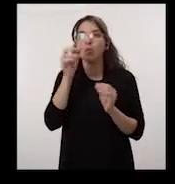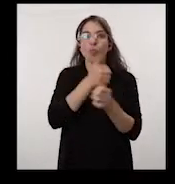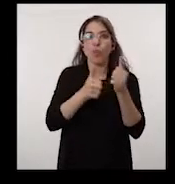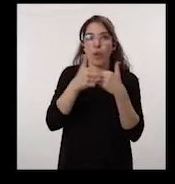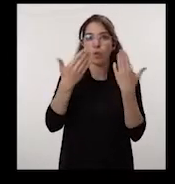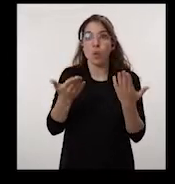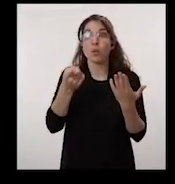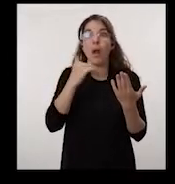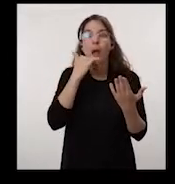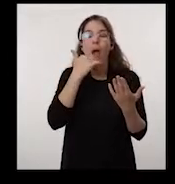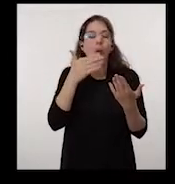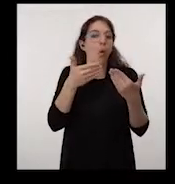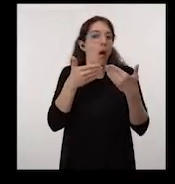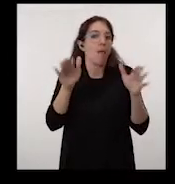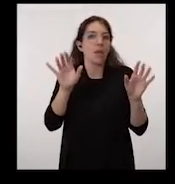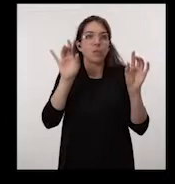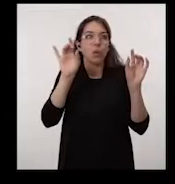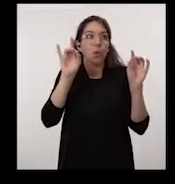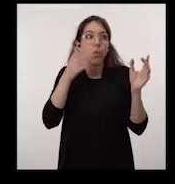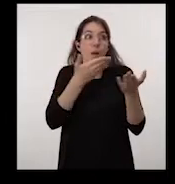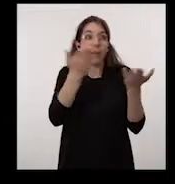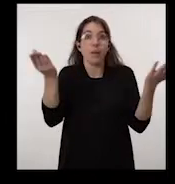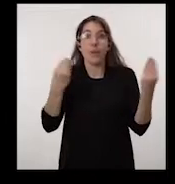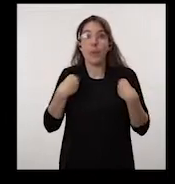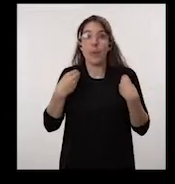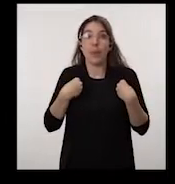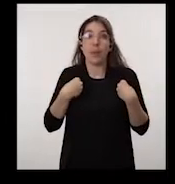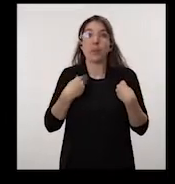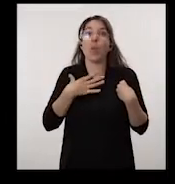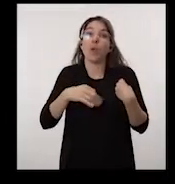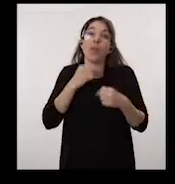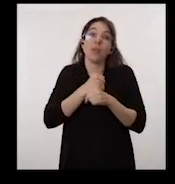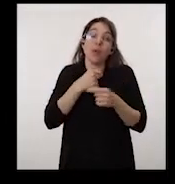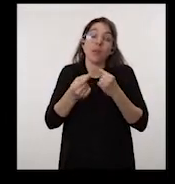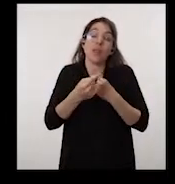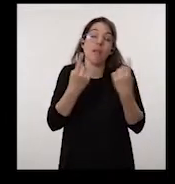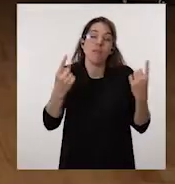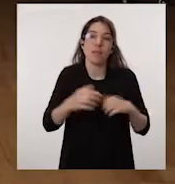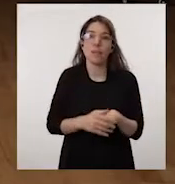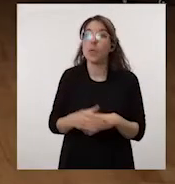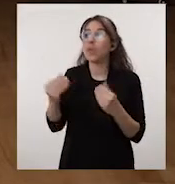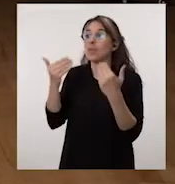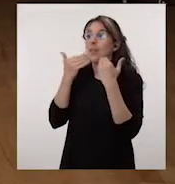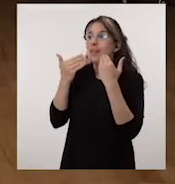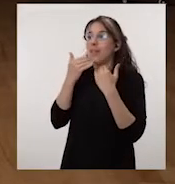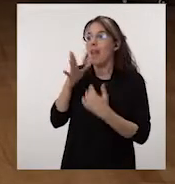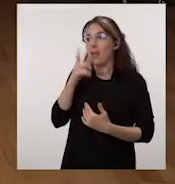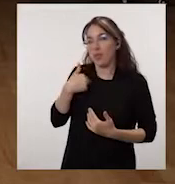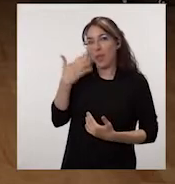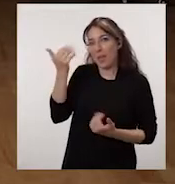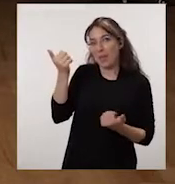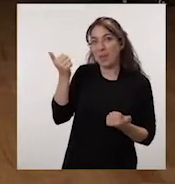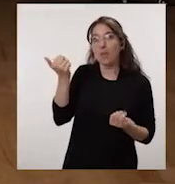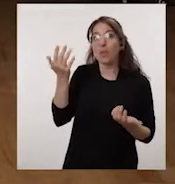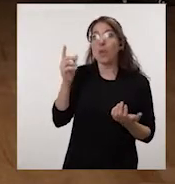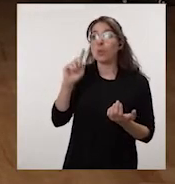pues es una es una opción abierta cómo está el resto de nuestra vida cotidiana muchísimas gracias fernando ahora sí ya me